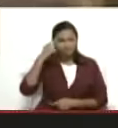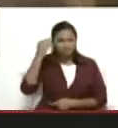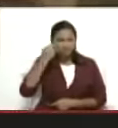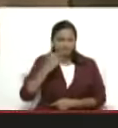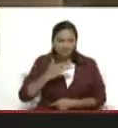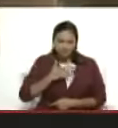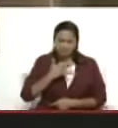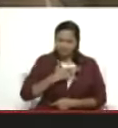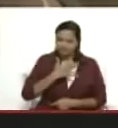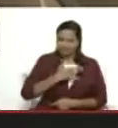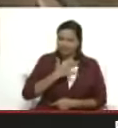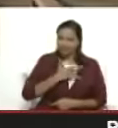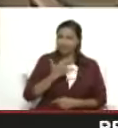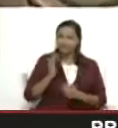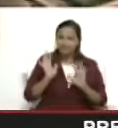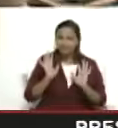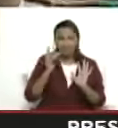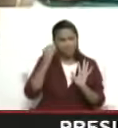diría yo.